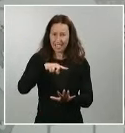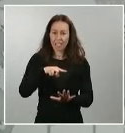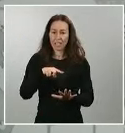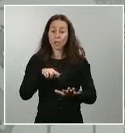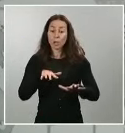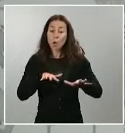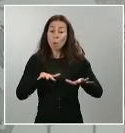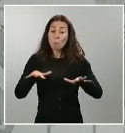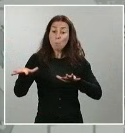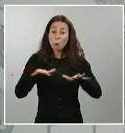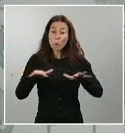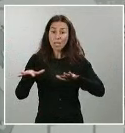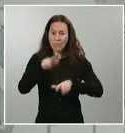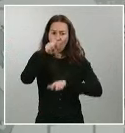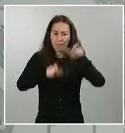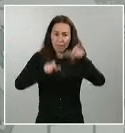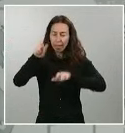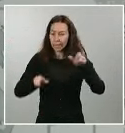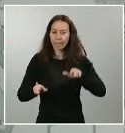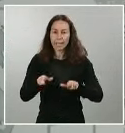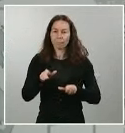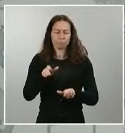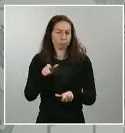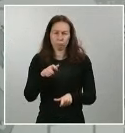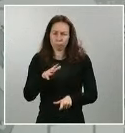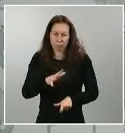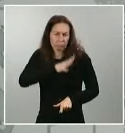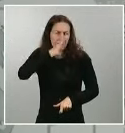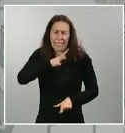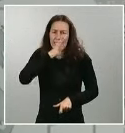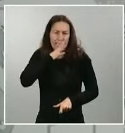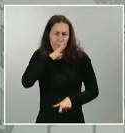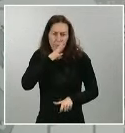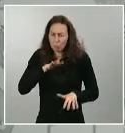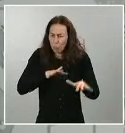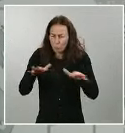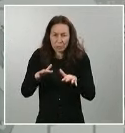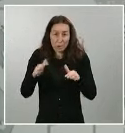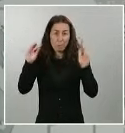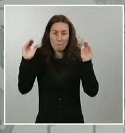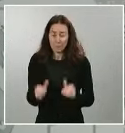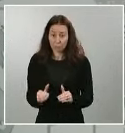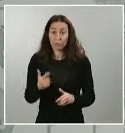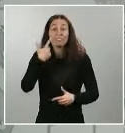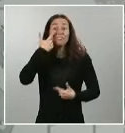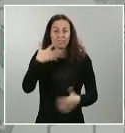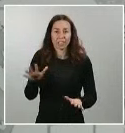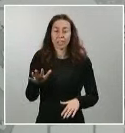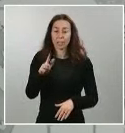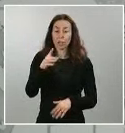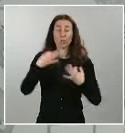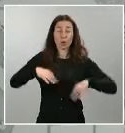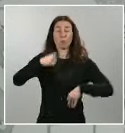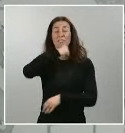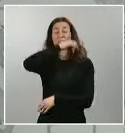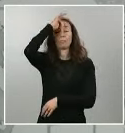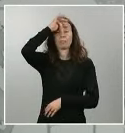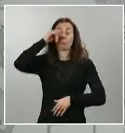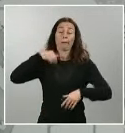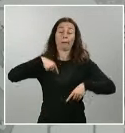sobresaliente, siendo el pico más alto de reducción el fin de semana. Son los fines de semana cuando esa reducción de la movilidad es muchísimo